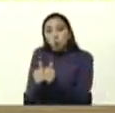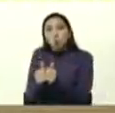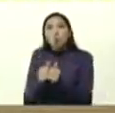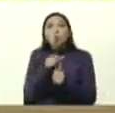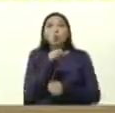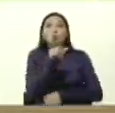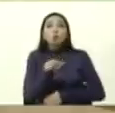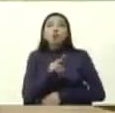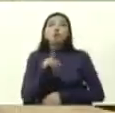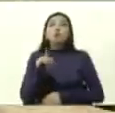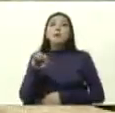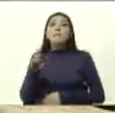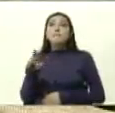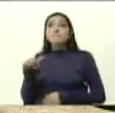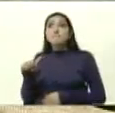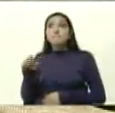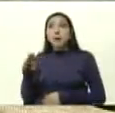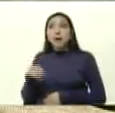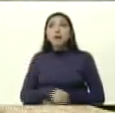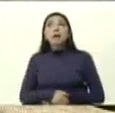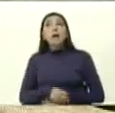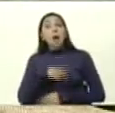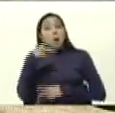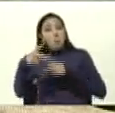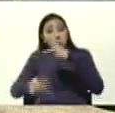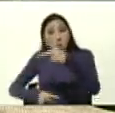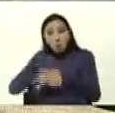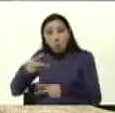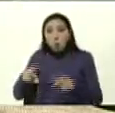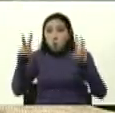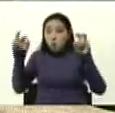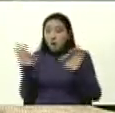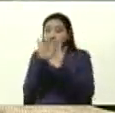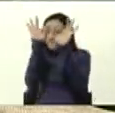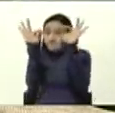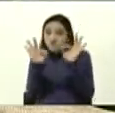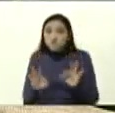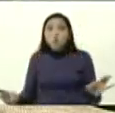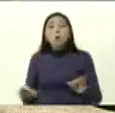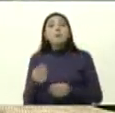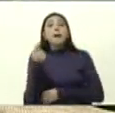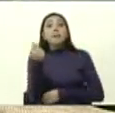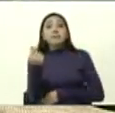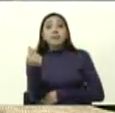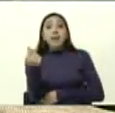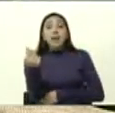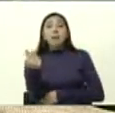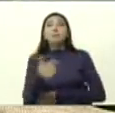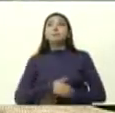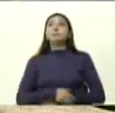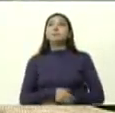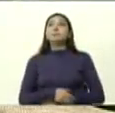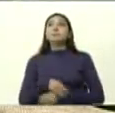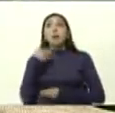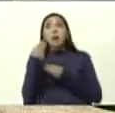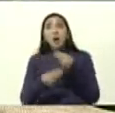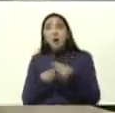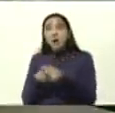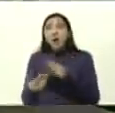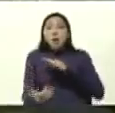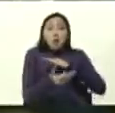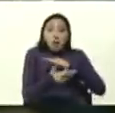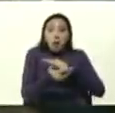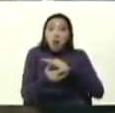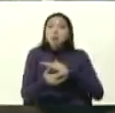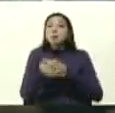SUDEBAN también para este proceso de nueva expresión monetaria, para la determinación de sus plataformas